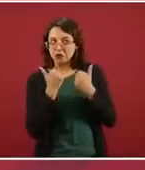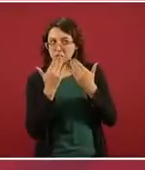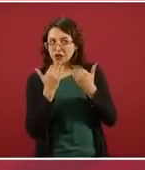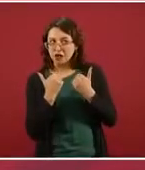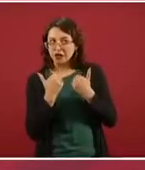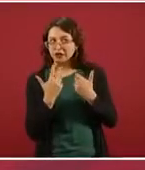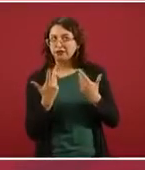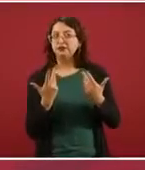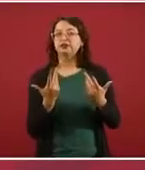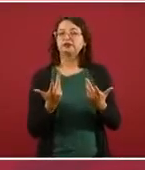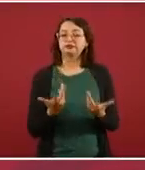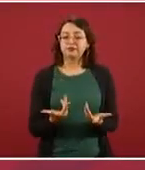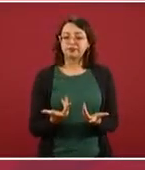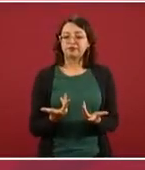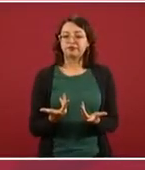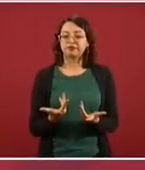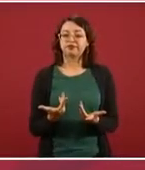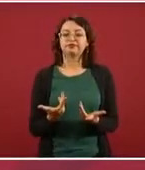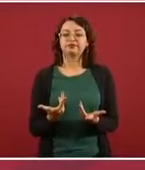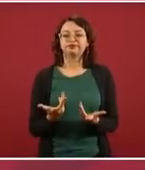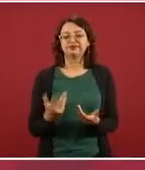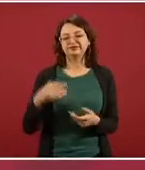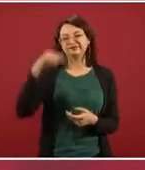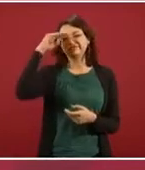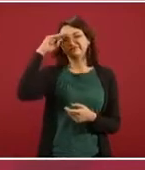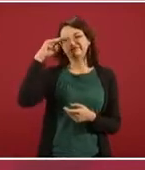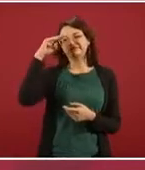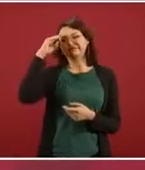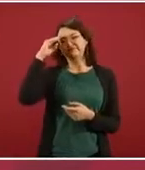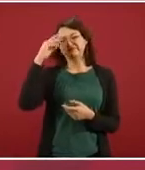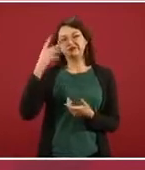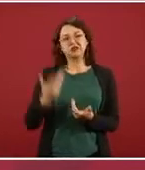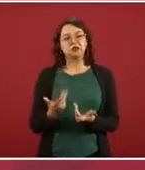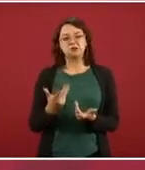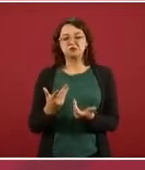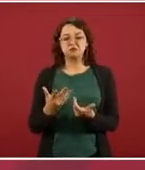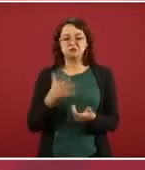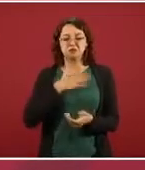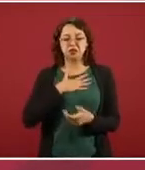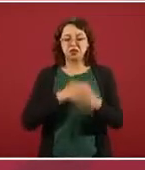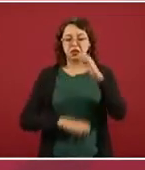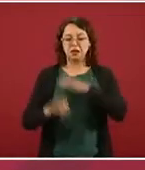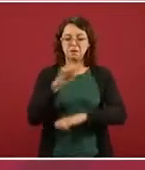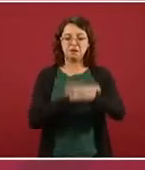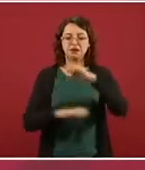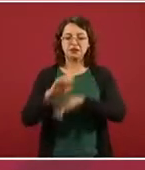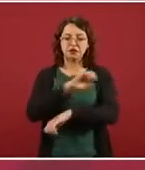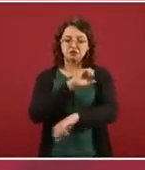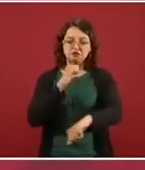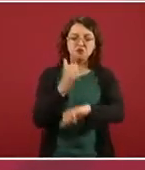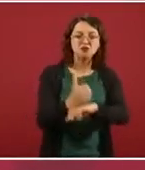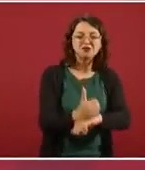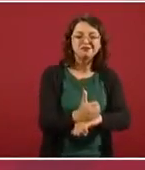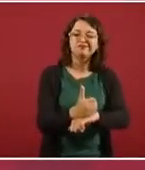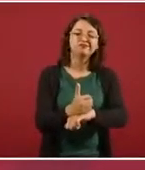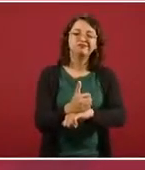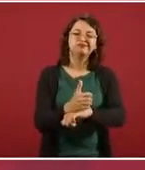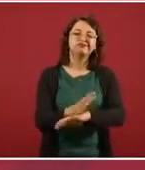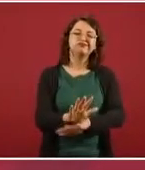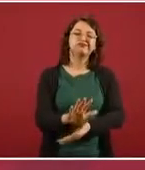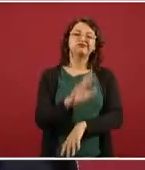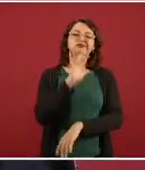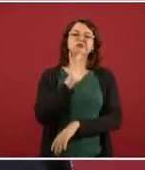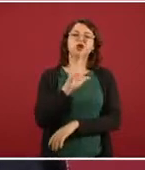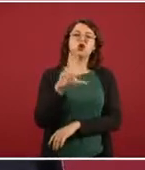para la instalación, para el establecimiento de las empresas, si existen